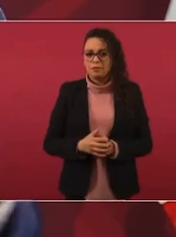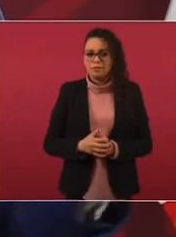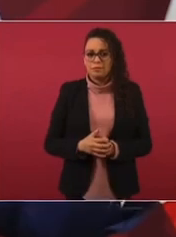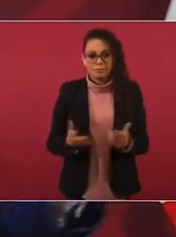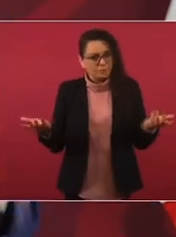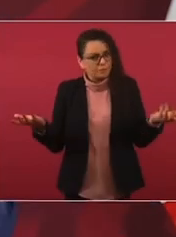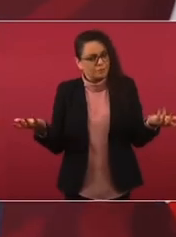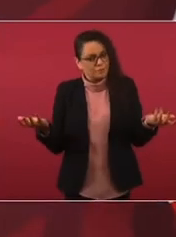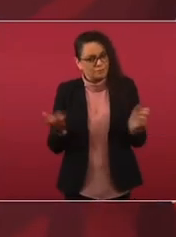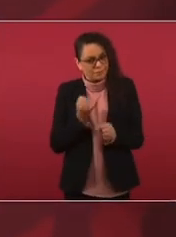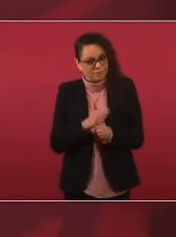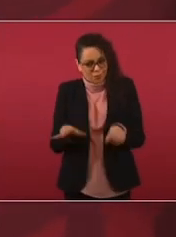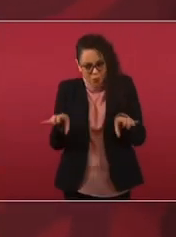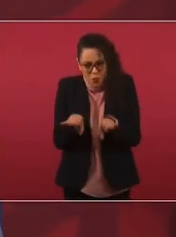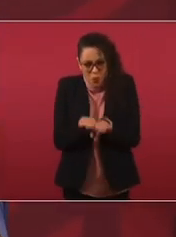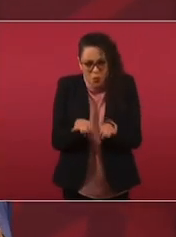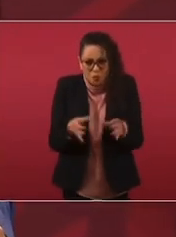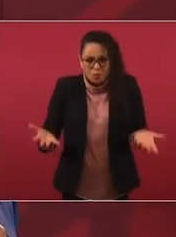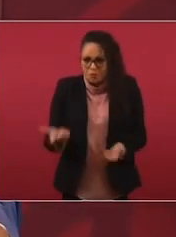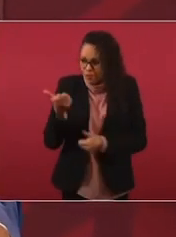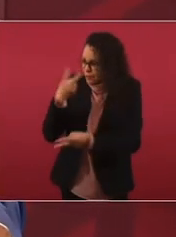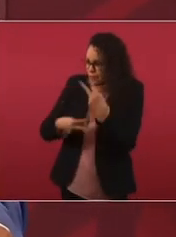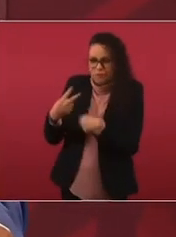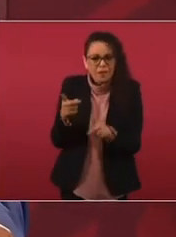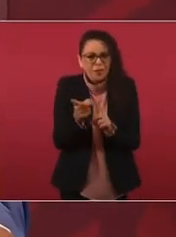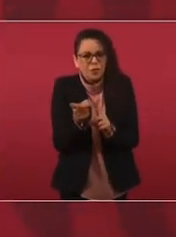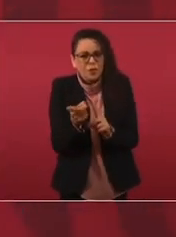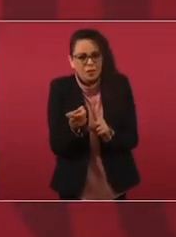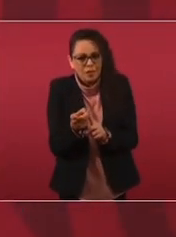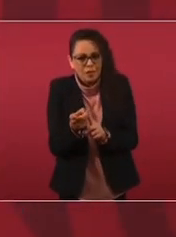como de dónde